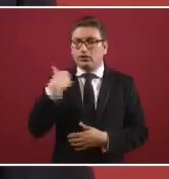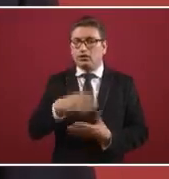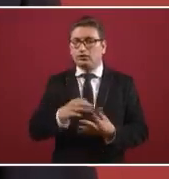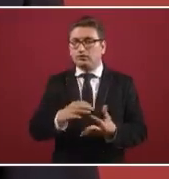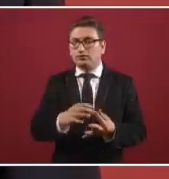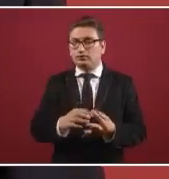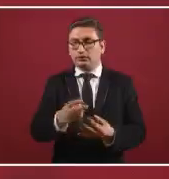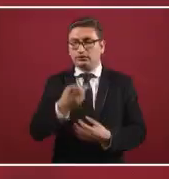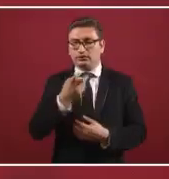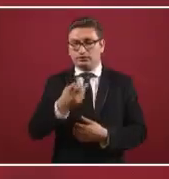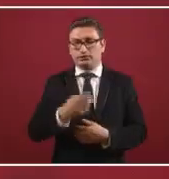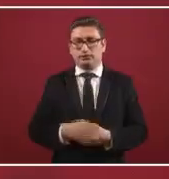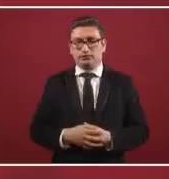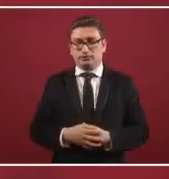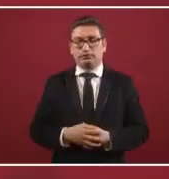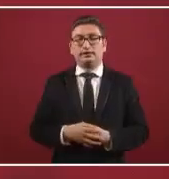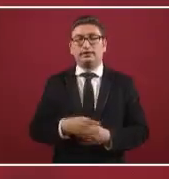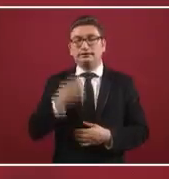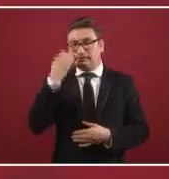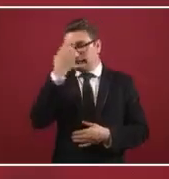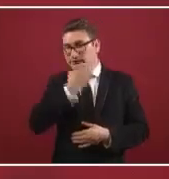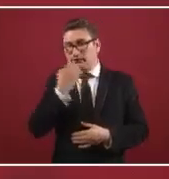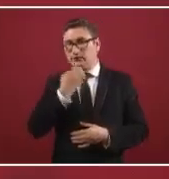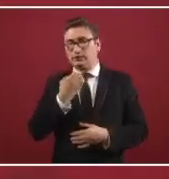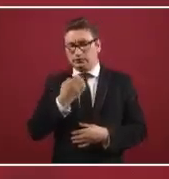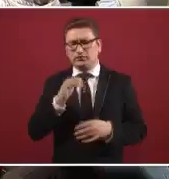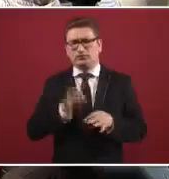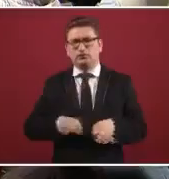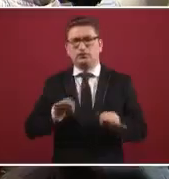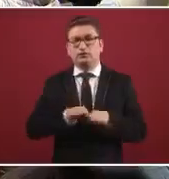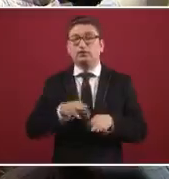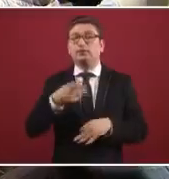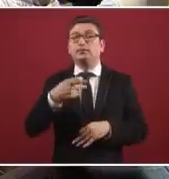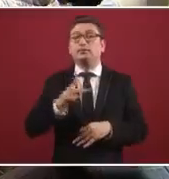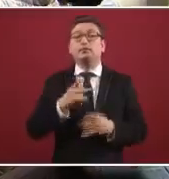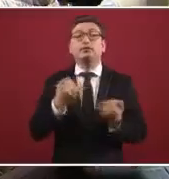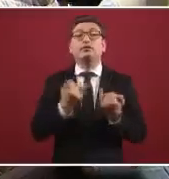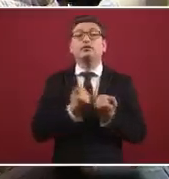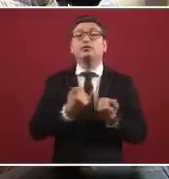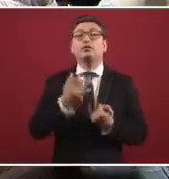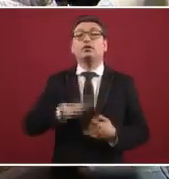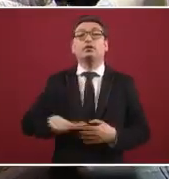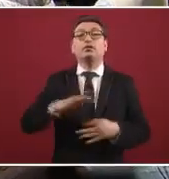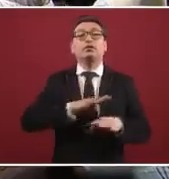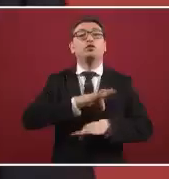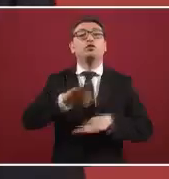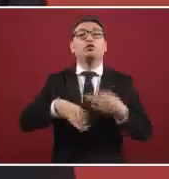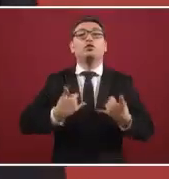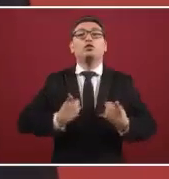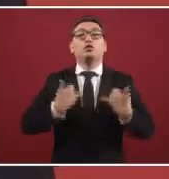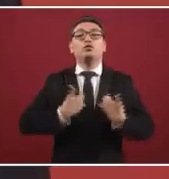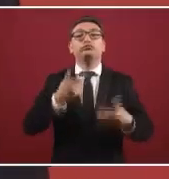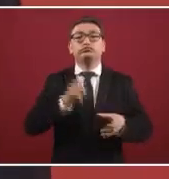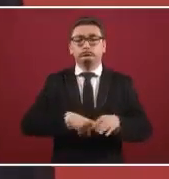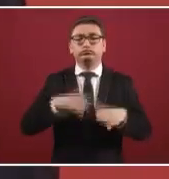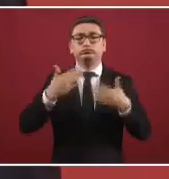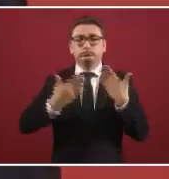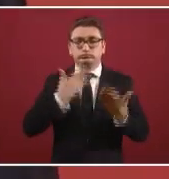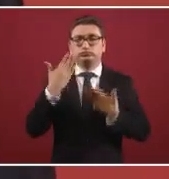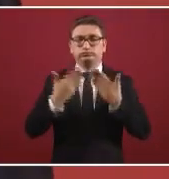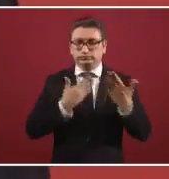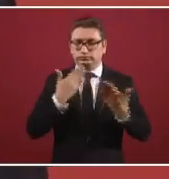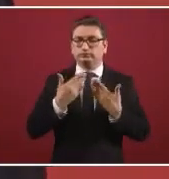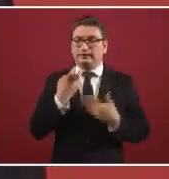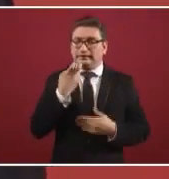lo de los exámenes. Lo importante es tener a todos los jóvenes estudiando, a